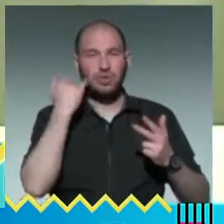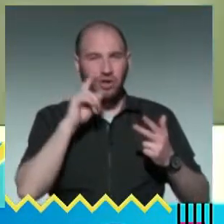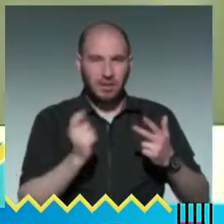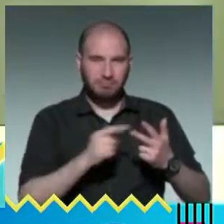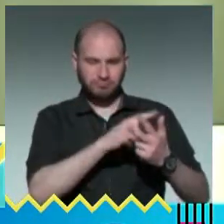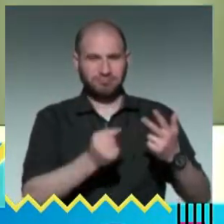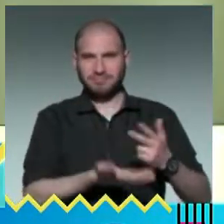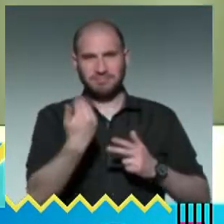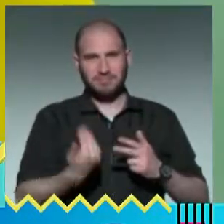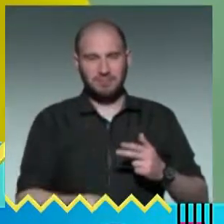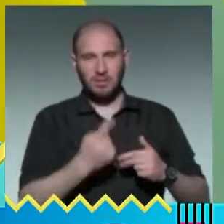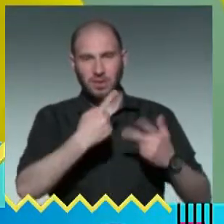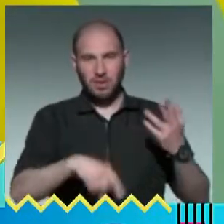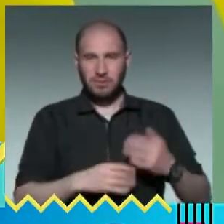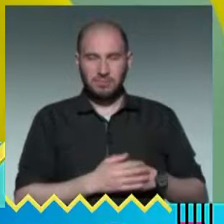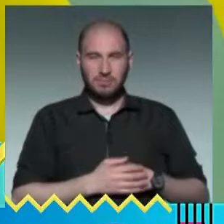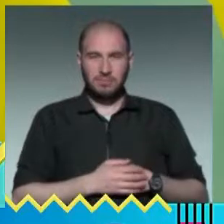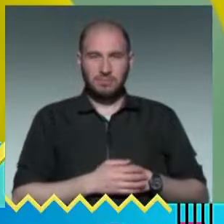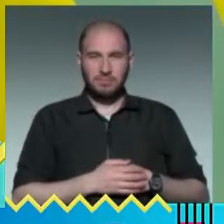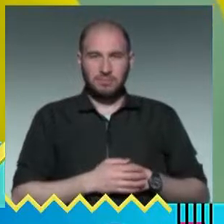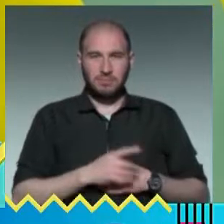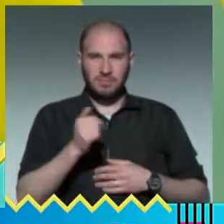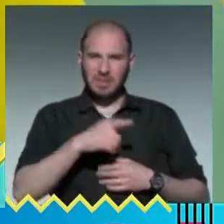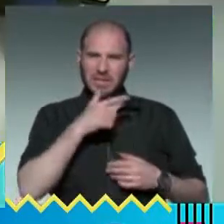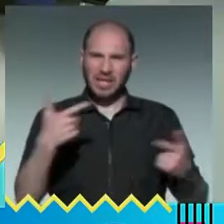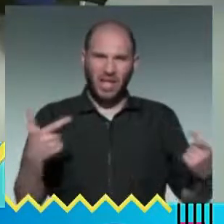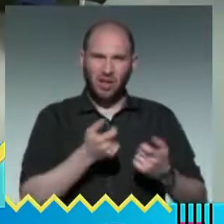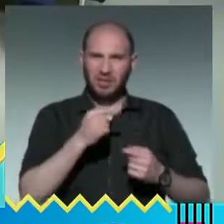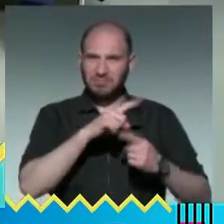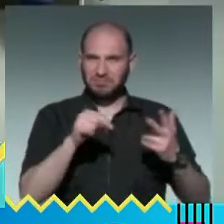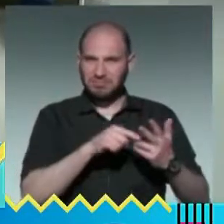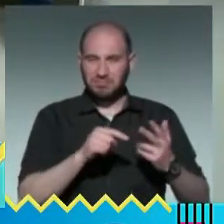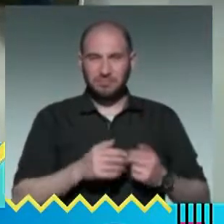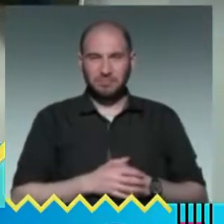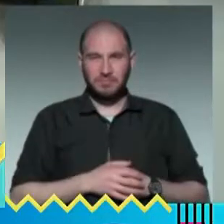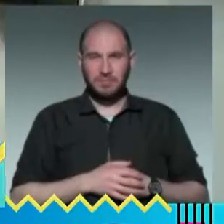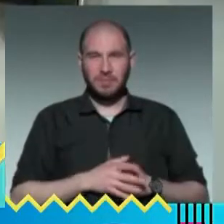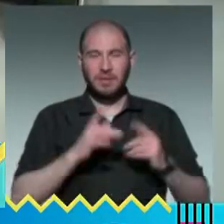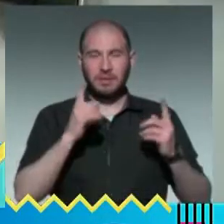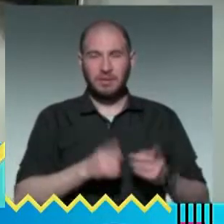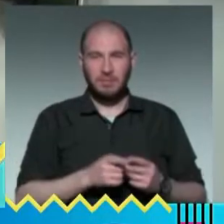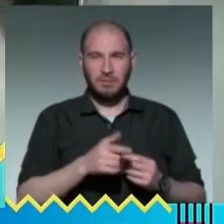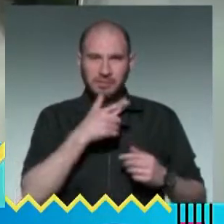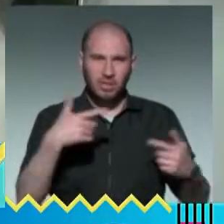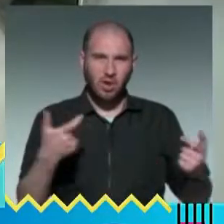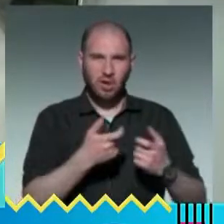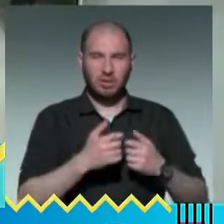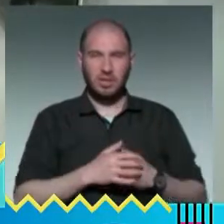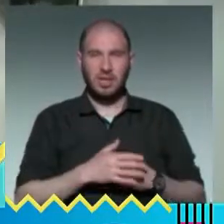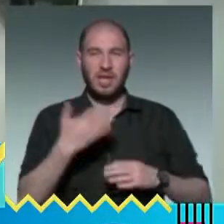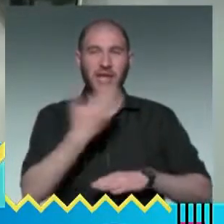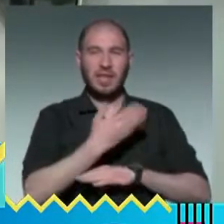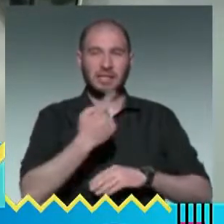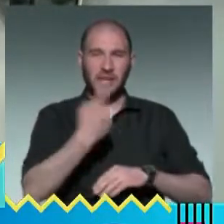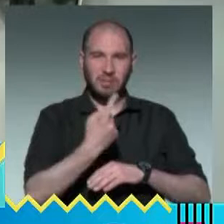sea, entre otros. Y nos resulta un poco contradictorio esta situación. Y también me resulta contradictorio que a los taxis